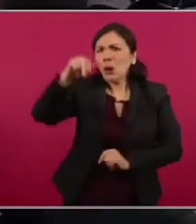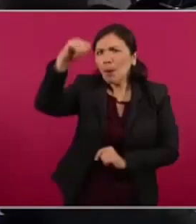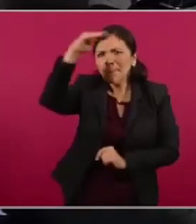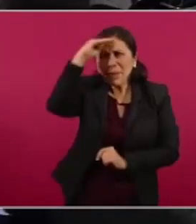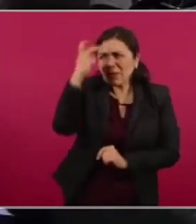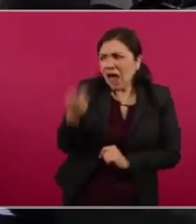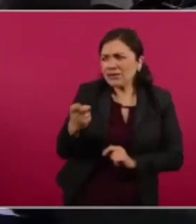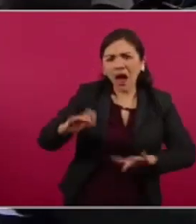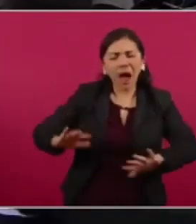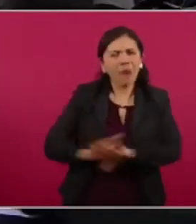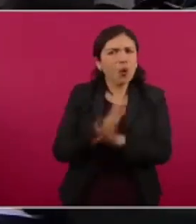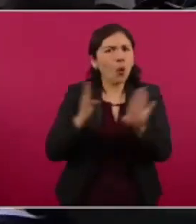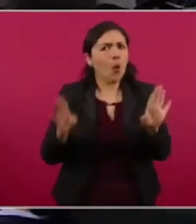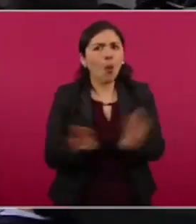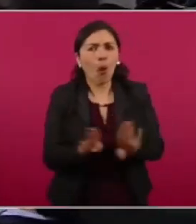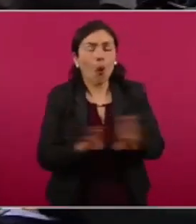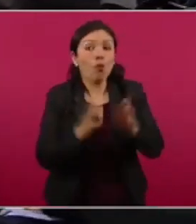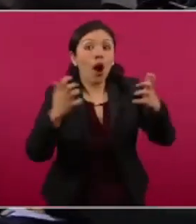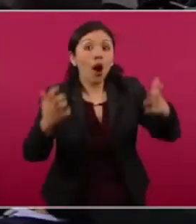fue